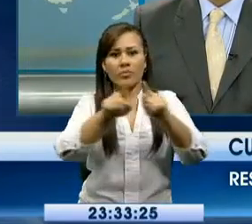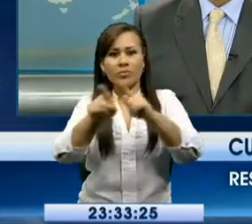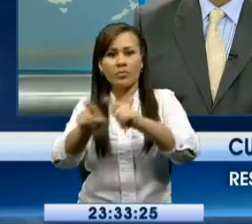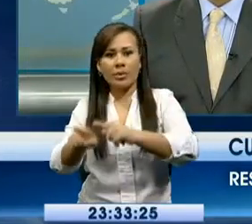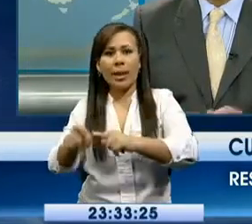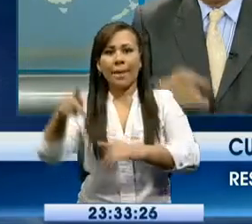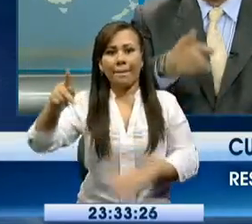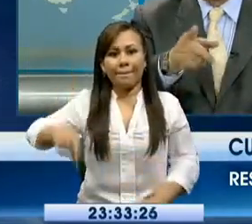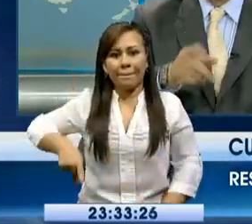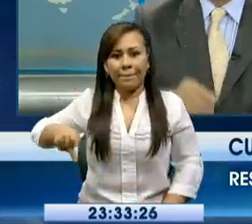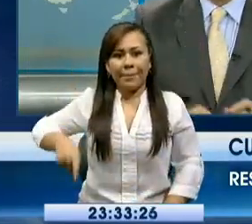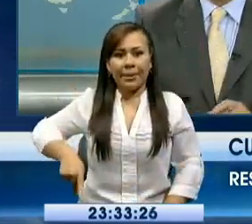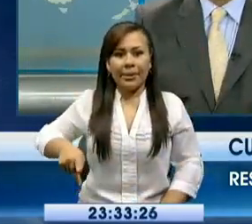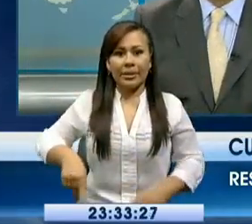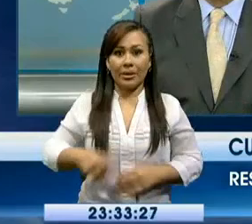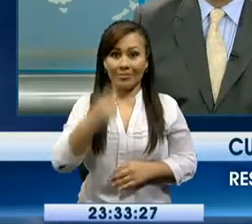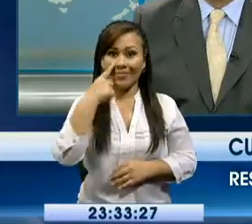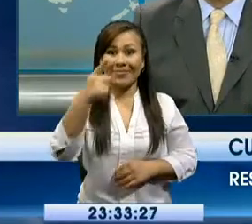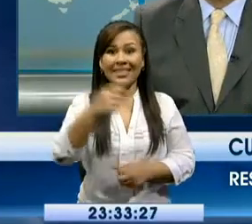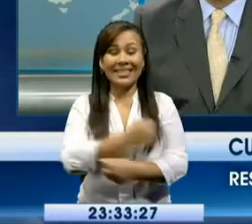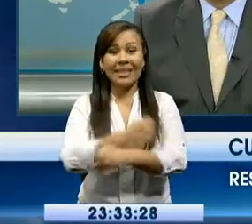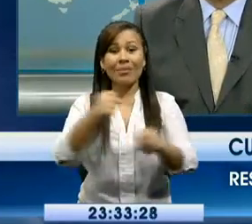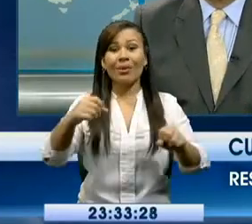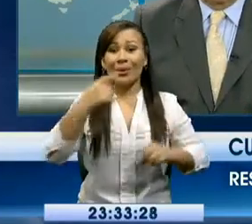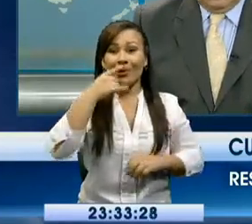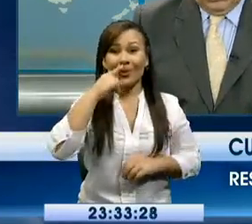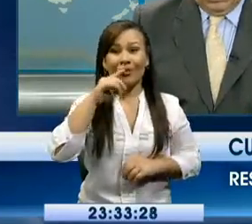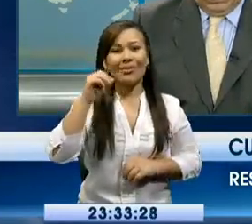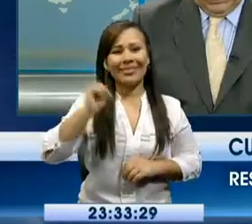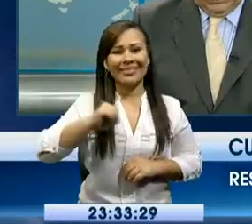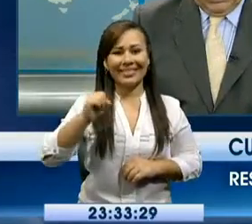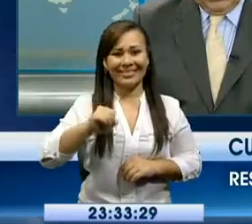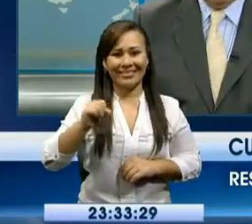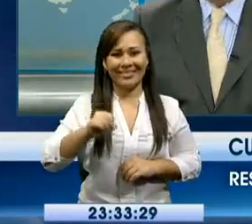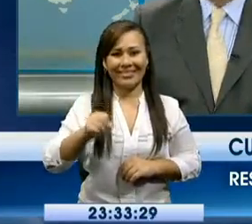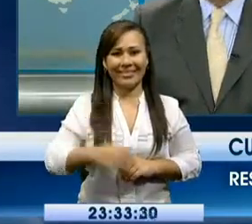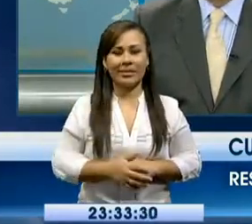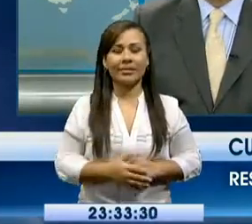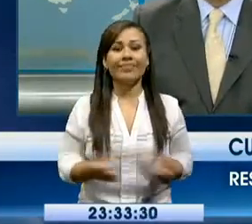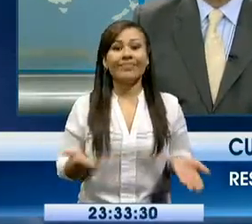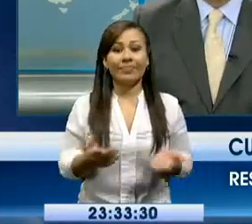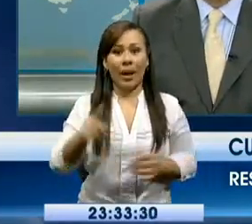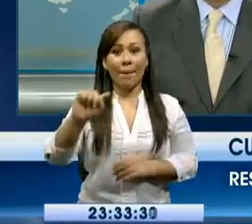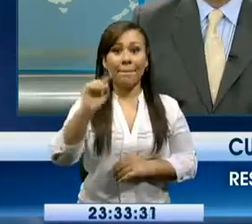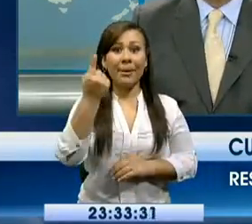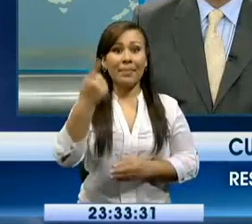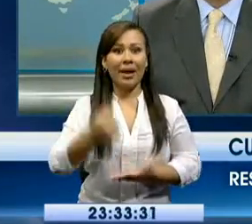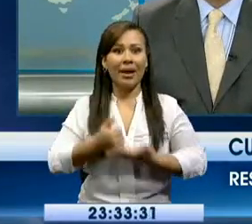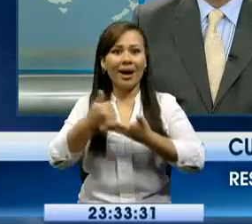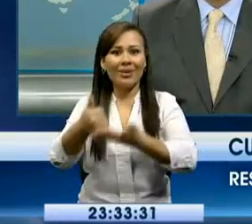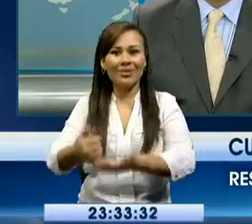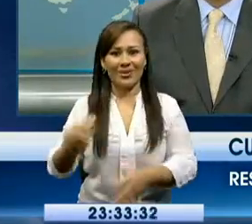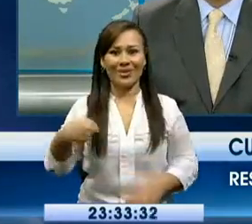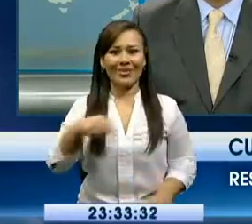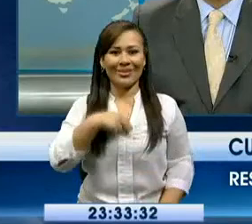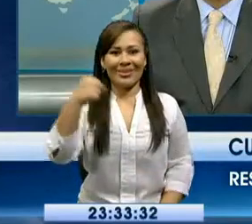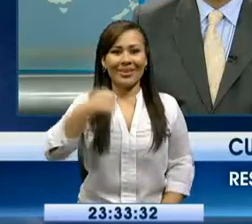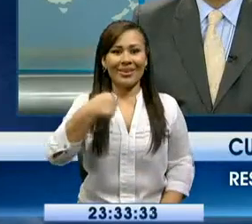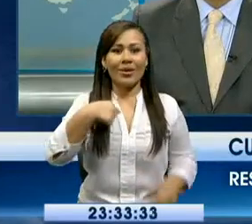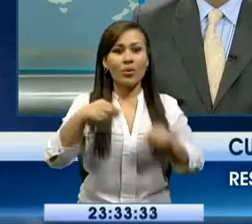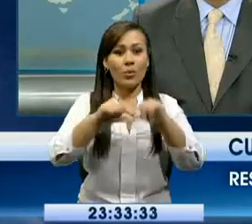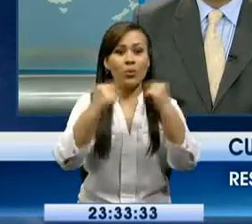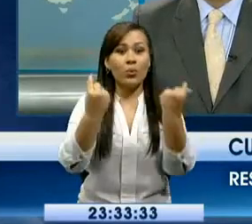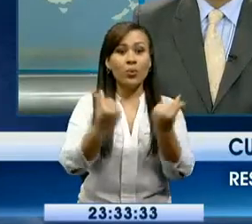de Pedernales. Estamos viendo un rescate de un niño. Así es. Sí, eso es la primera intervención que hizo el grupo al